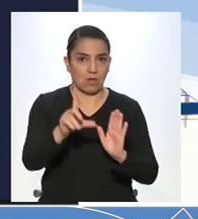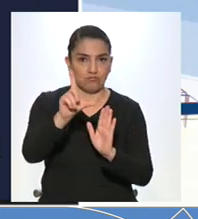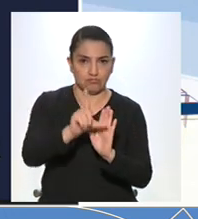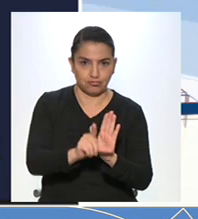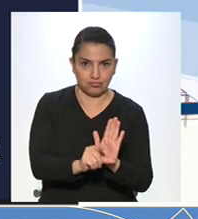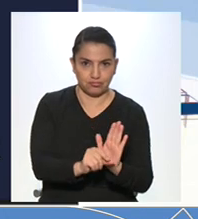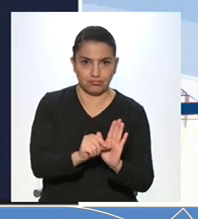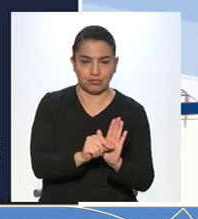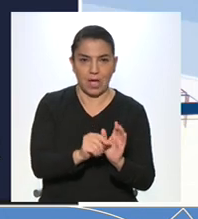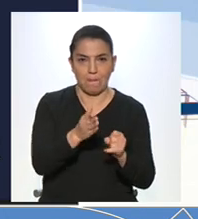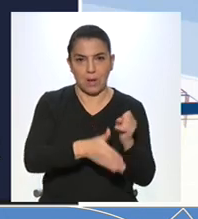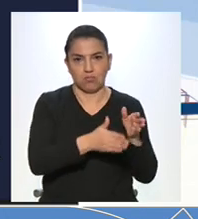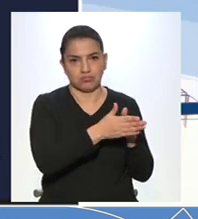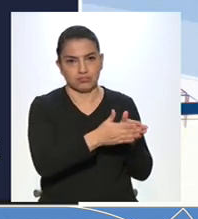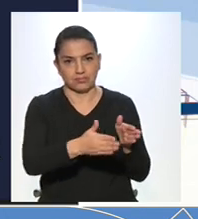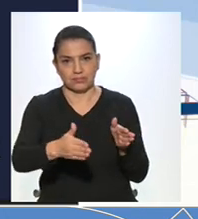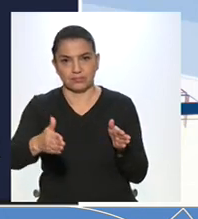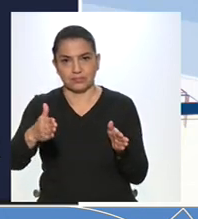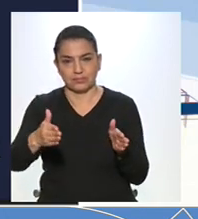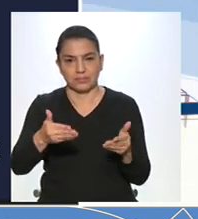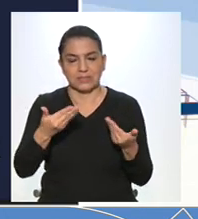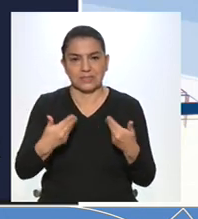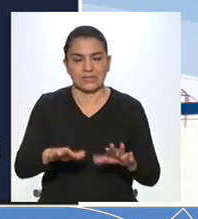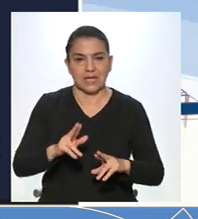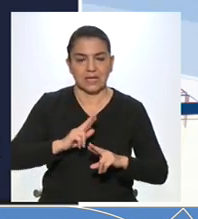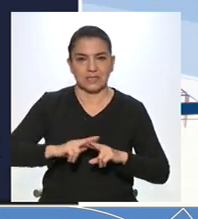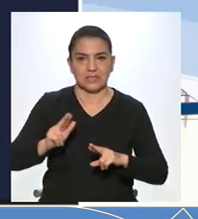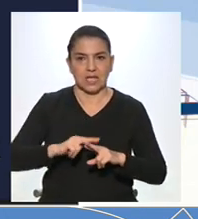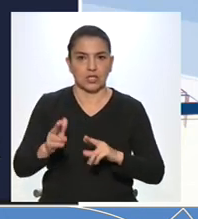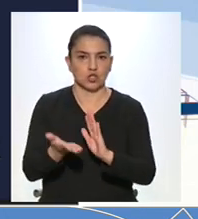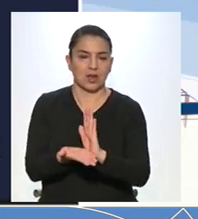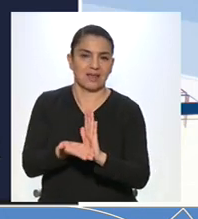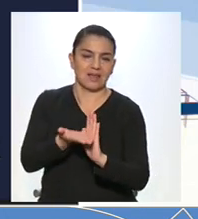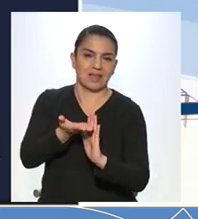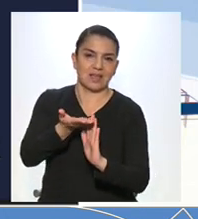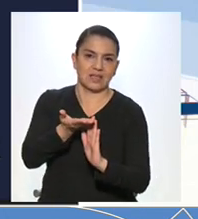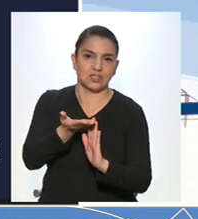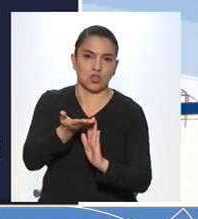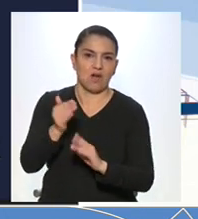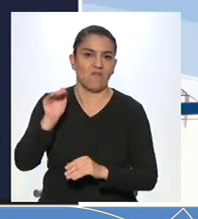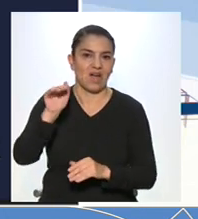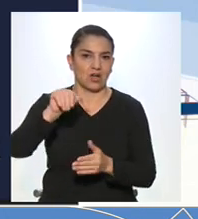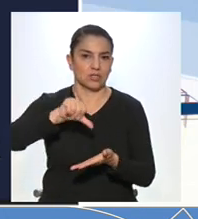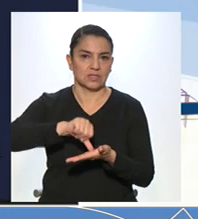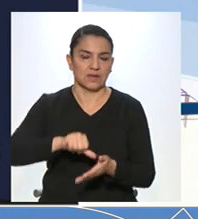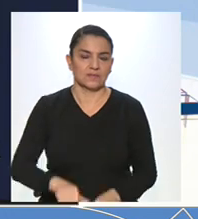plazo, más allá de la corrección a la baja que ya se hizo en el crecimiento tendencial por parte del Banco Central.